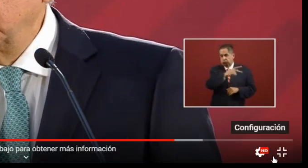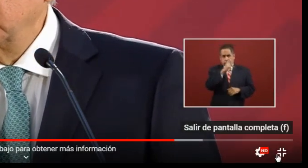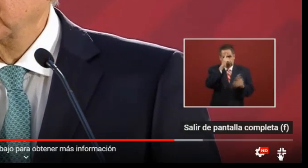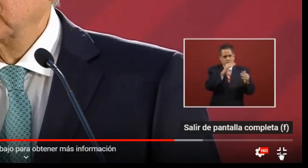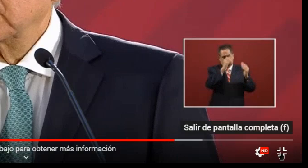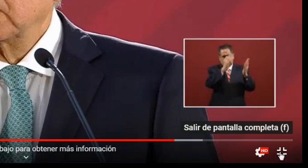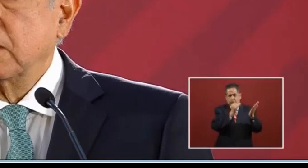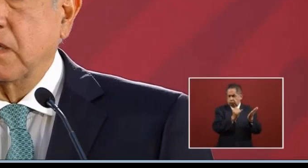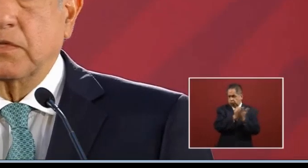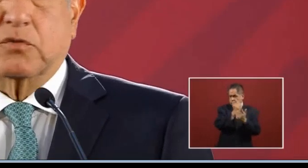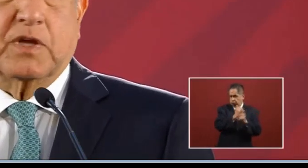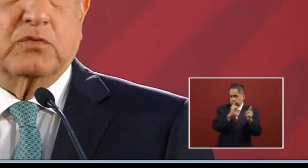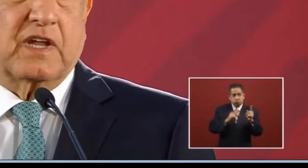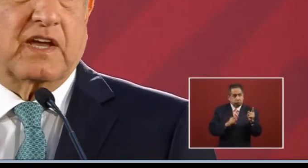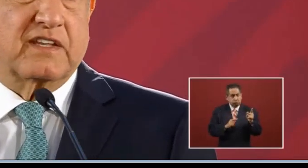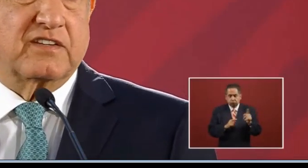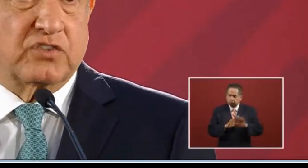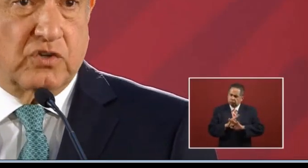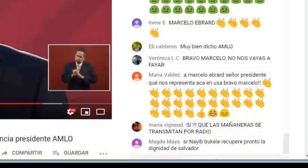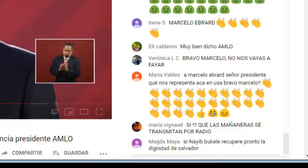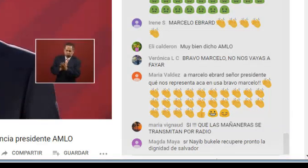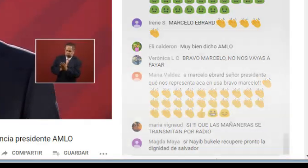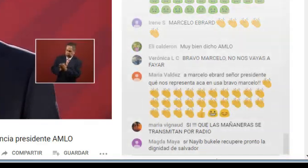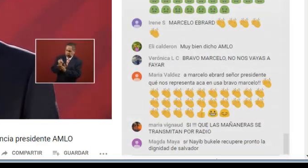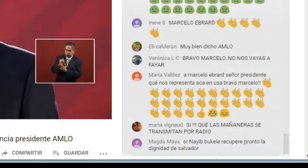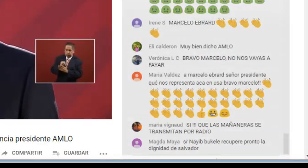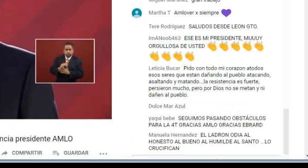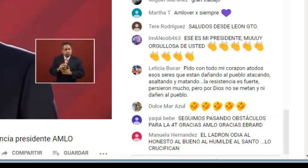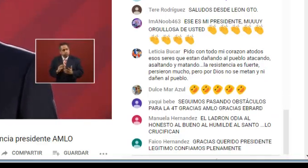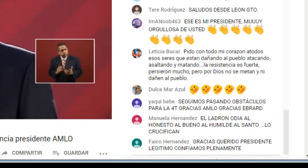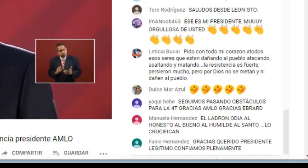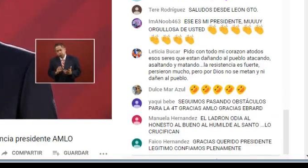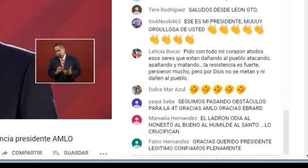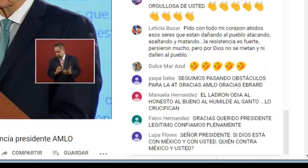soberanía, había tomado una decisión,